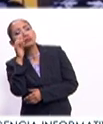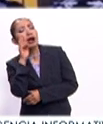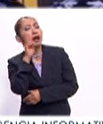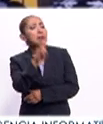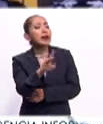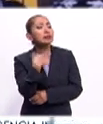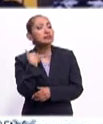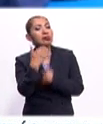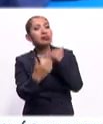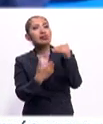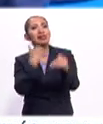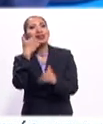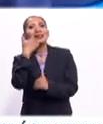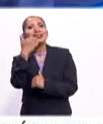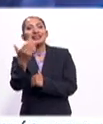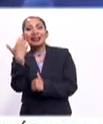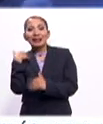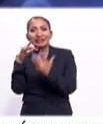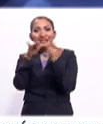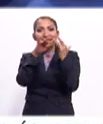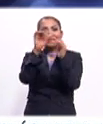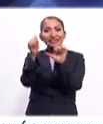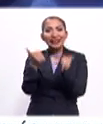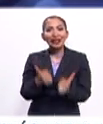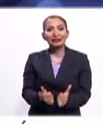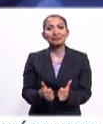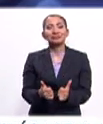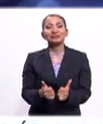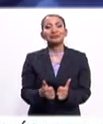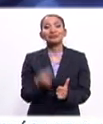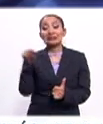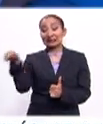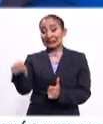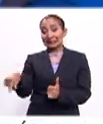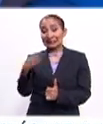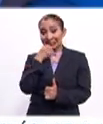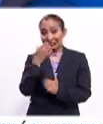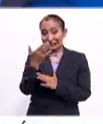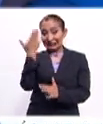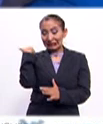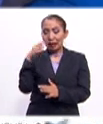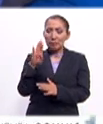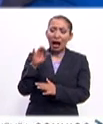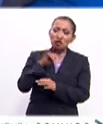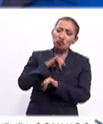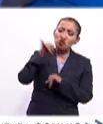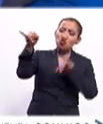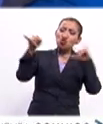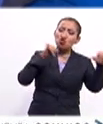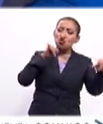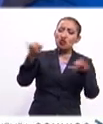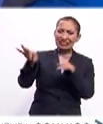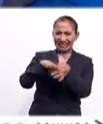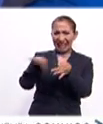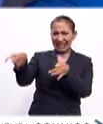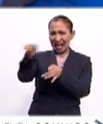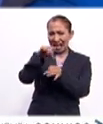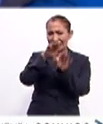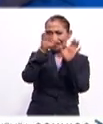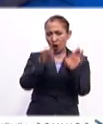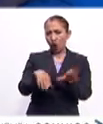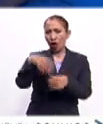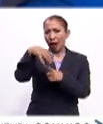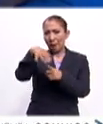puertas y emprendieron la aventura del contacto con el arte. Esos niños que habitan los barrios marginales aledaños al Cerro